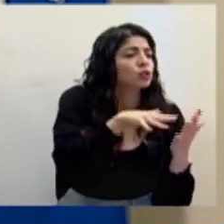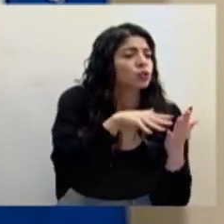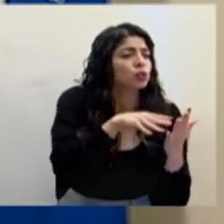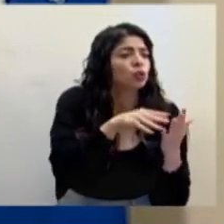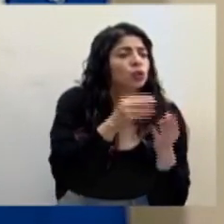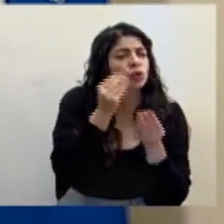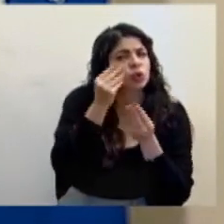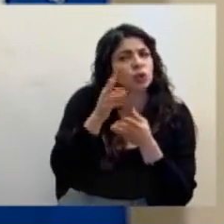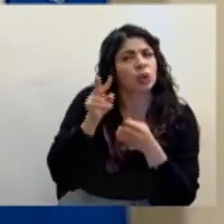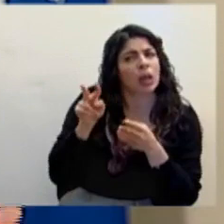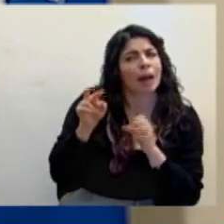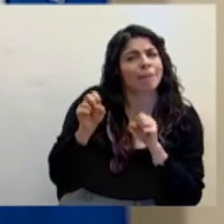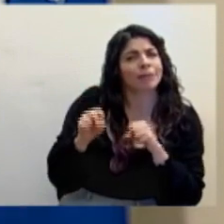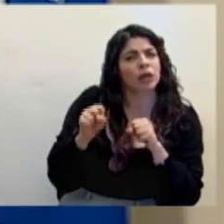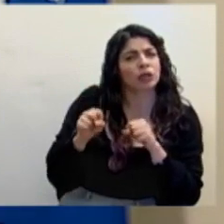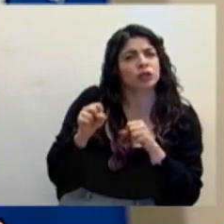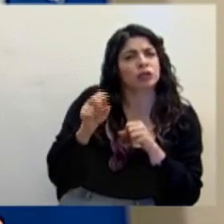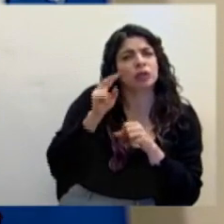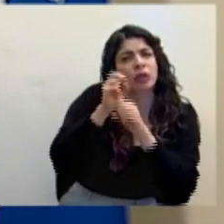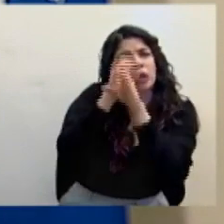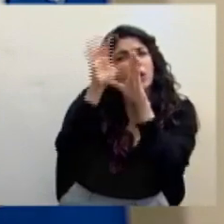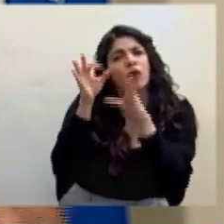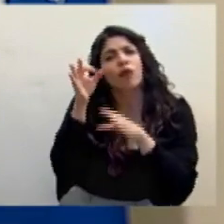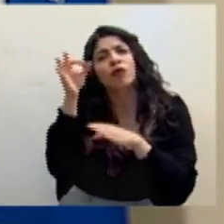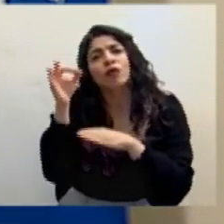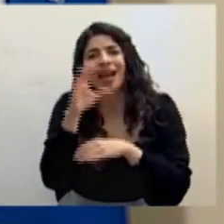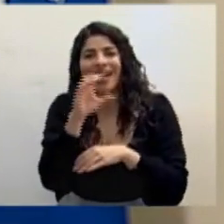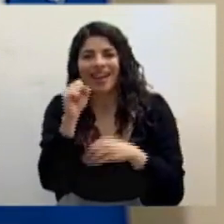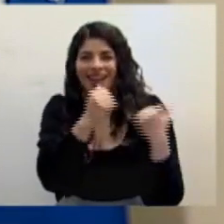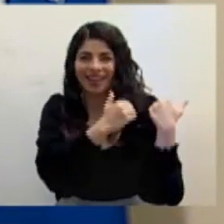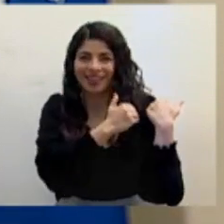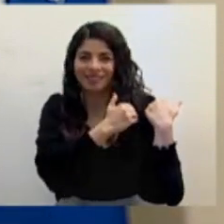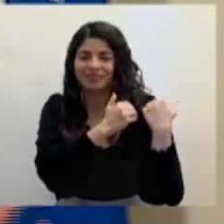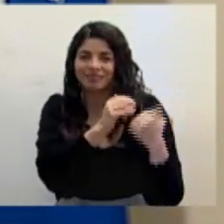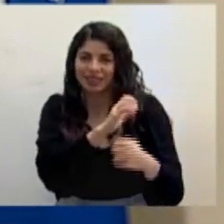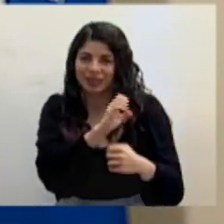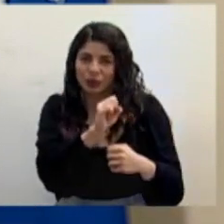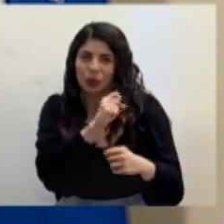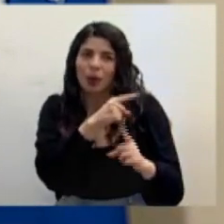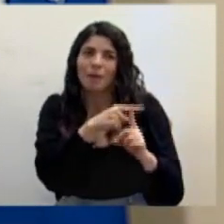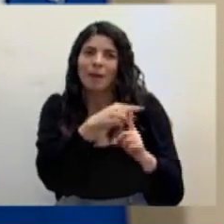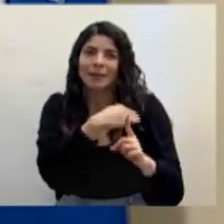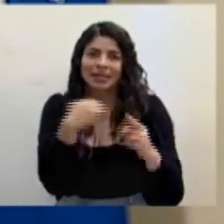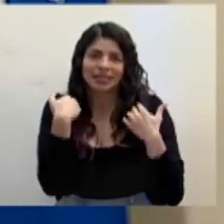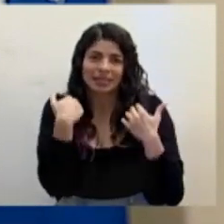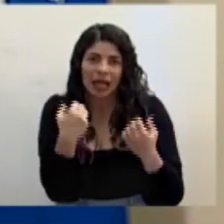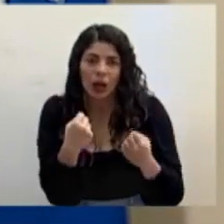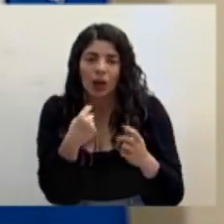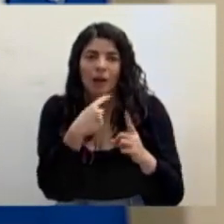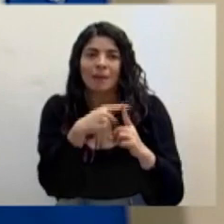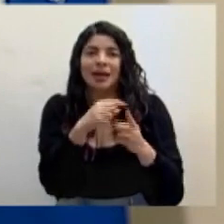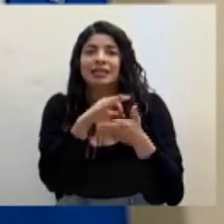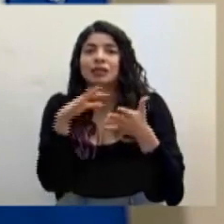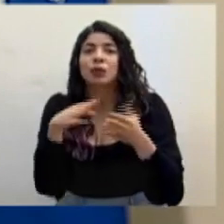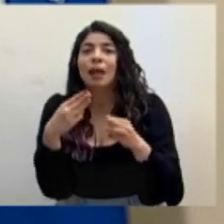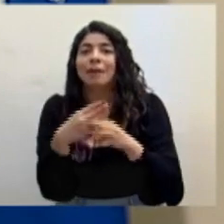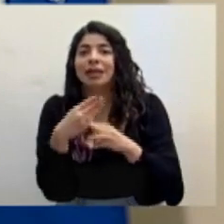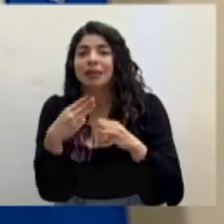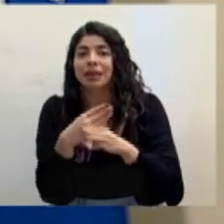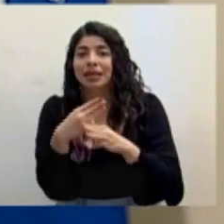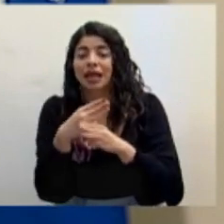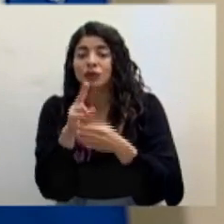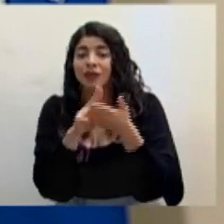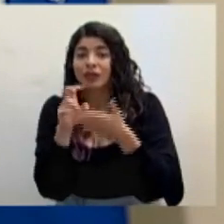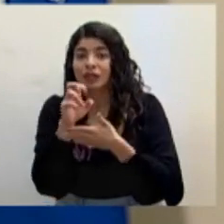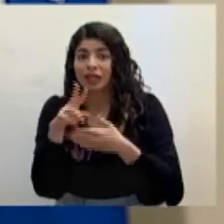están indicando, tanto las proyecciones que lleva la Caja Costarricense de Seguro Social como el Ministerio de Salud con la Escuela de Matemática de